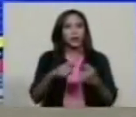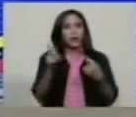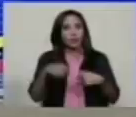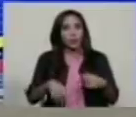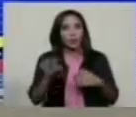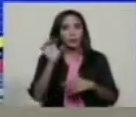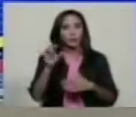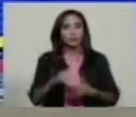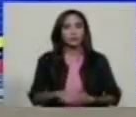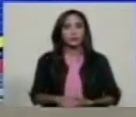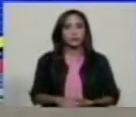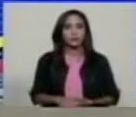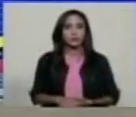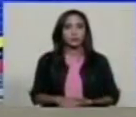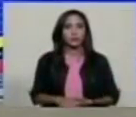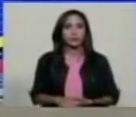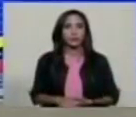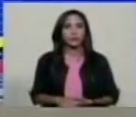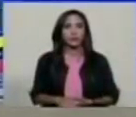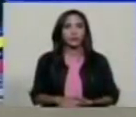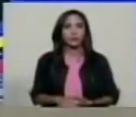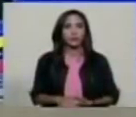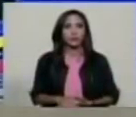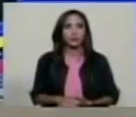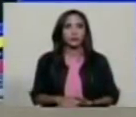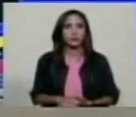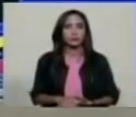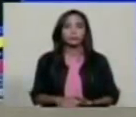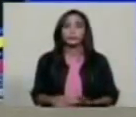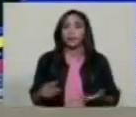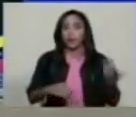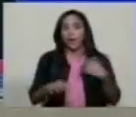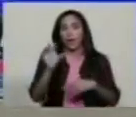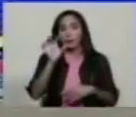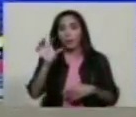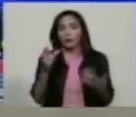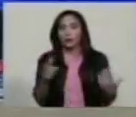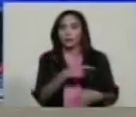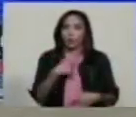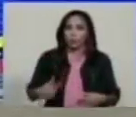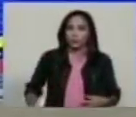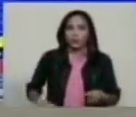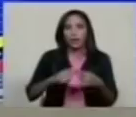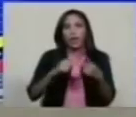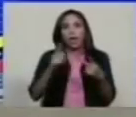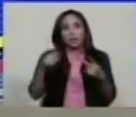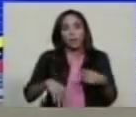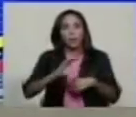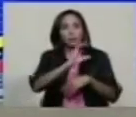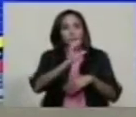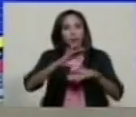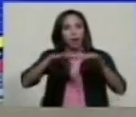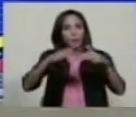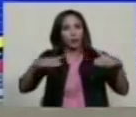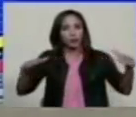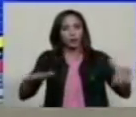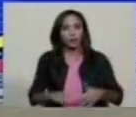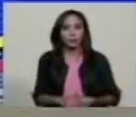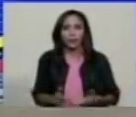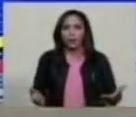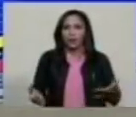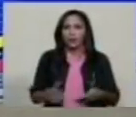patria grande, la gran patria china y la gran patria latinoamericana caribeña. Así que no